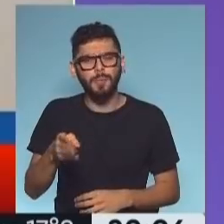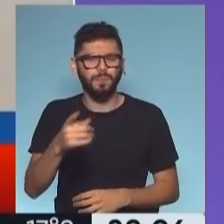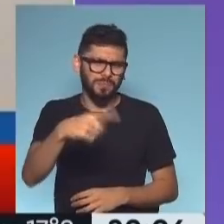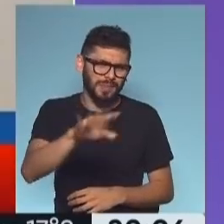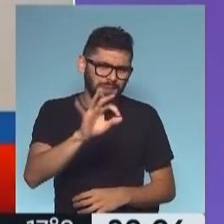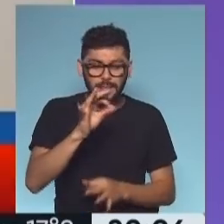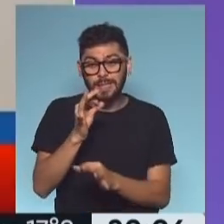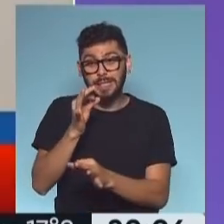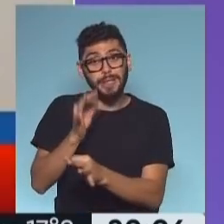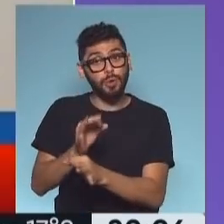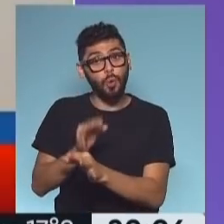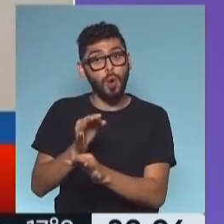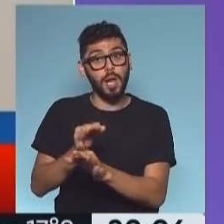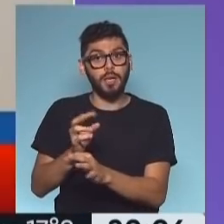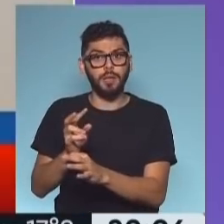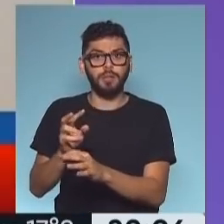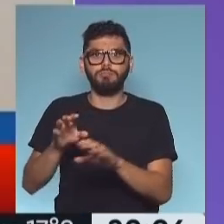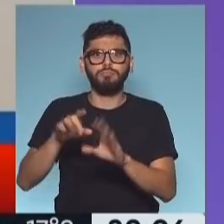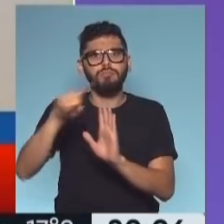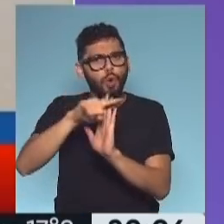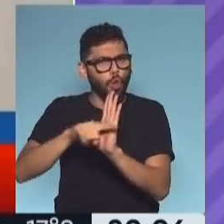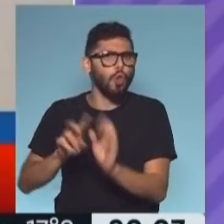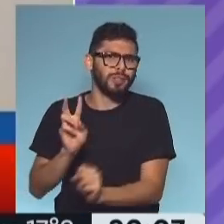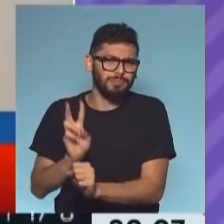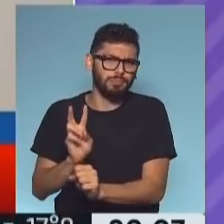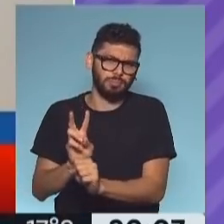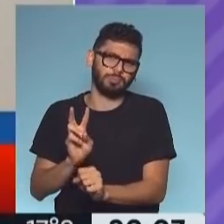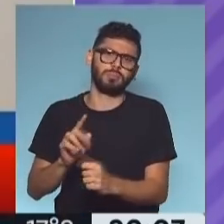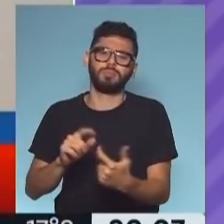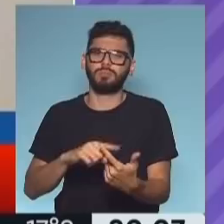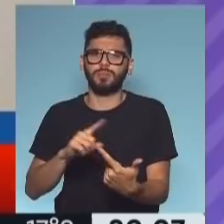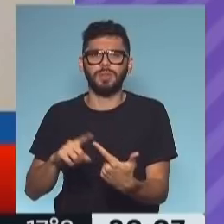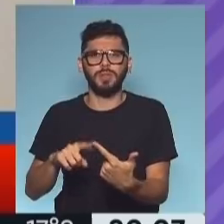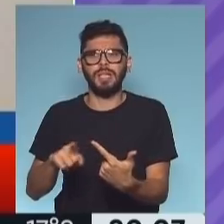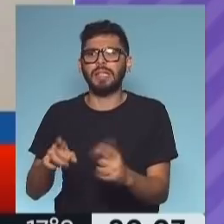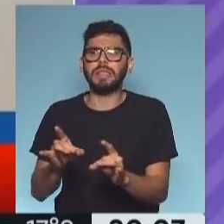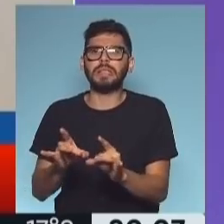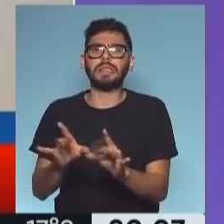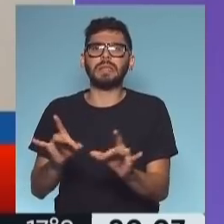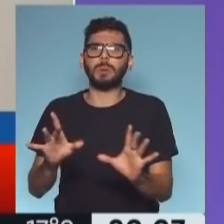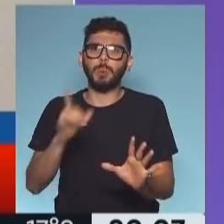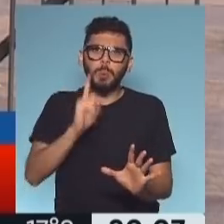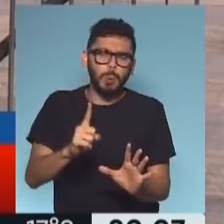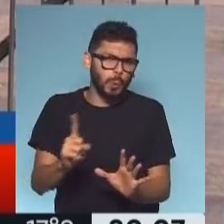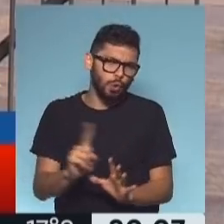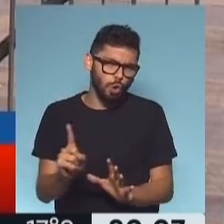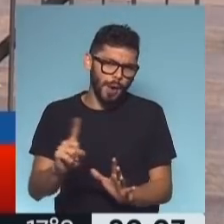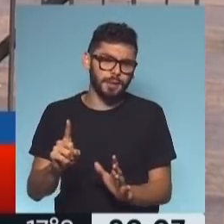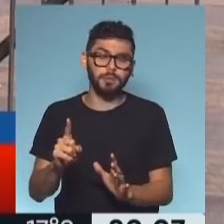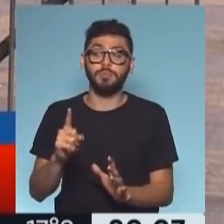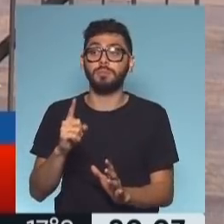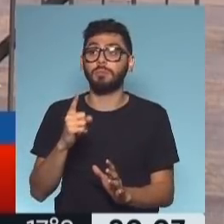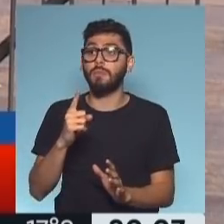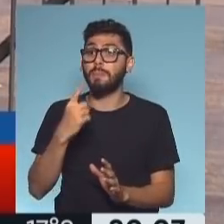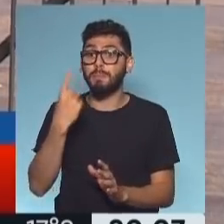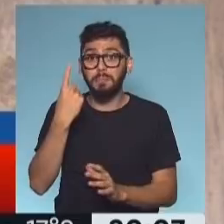escuelas se cuidan muy bien los protocolos y que no son un foco de contagio, y que tener una medida que